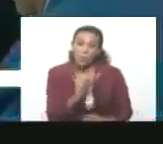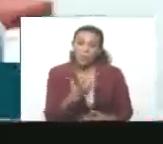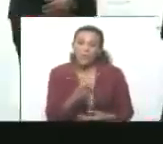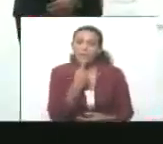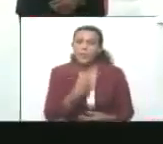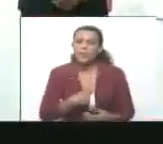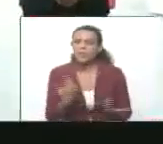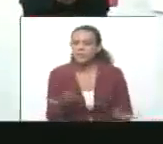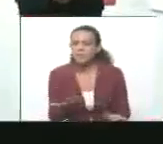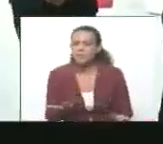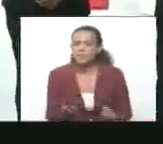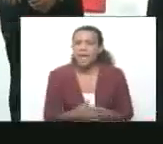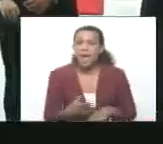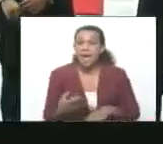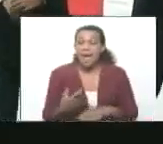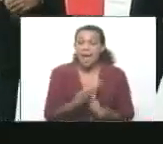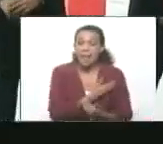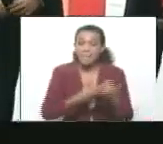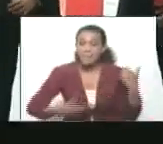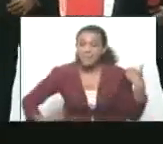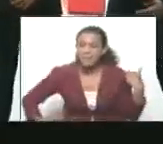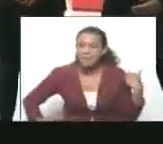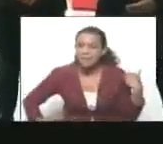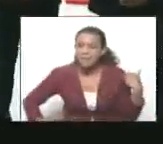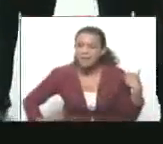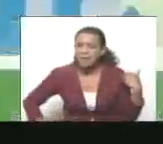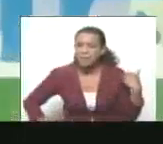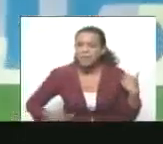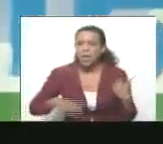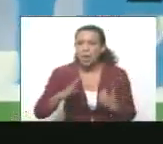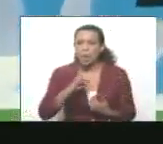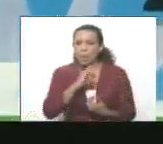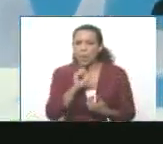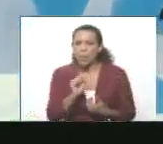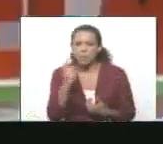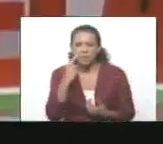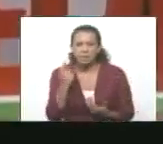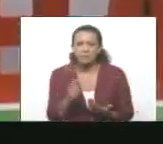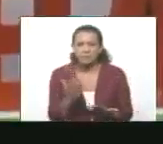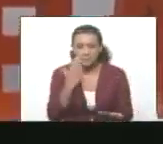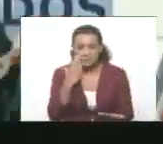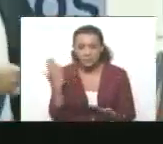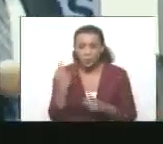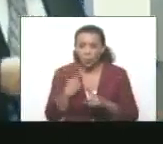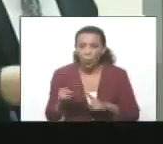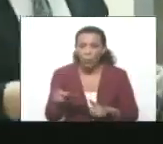dice el presidente de Musiat, Jairi